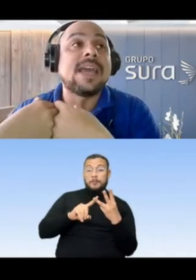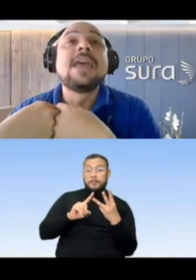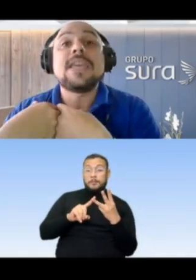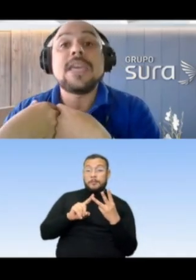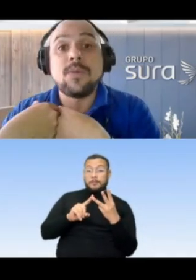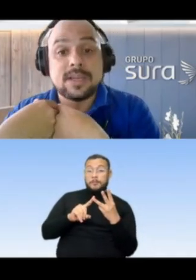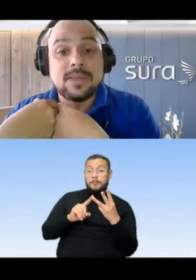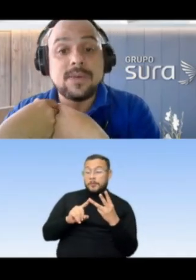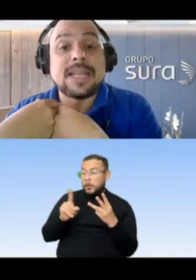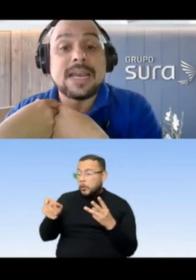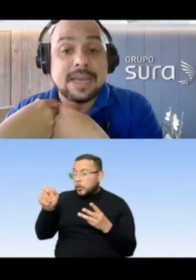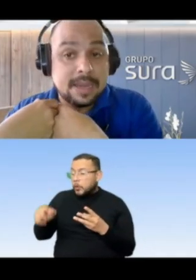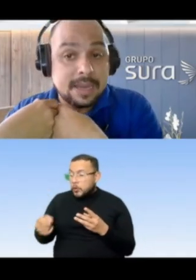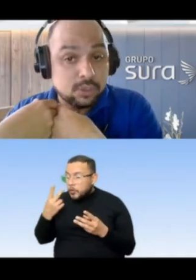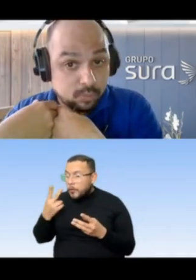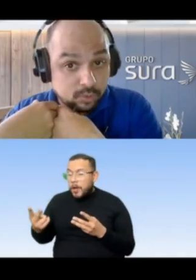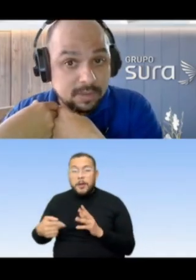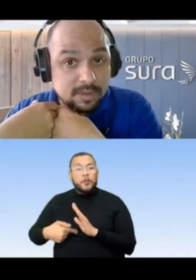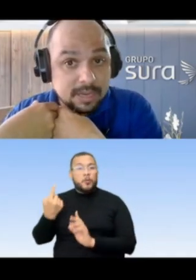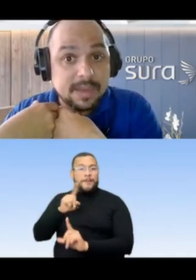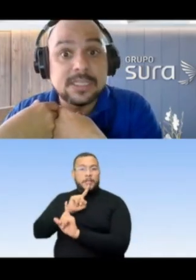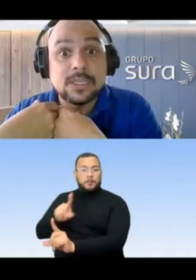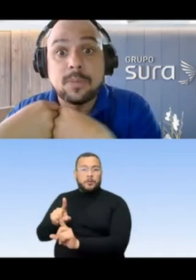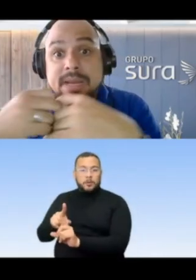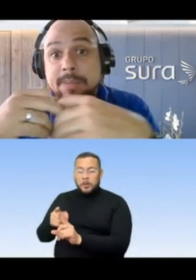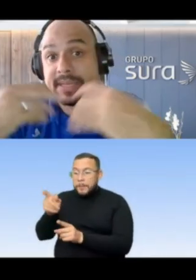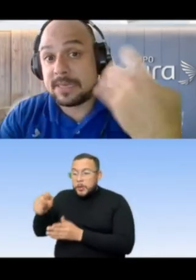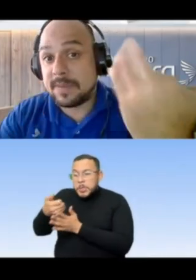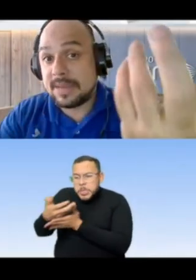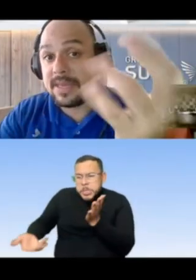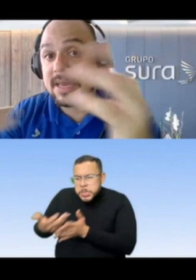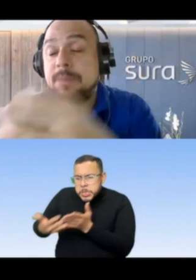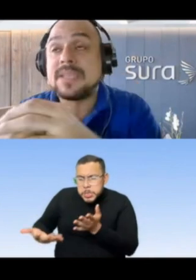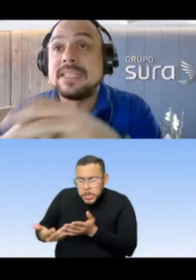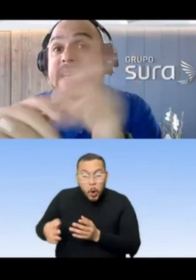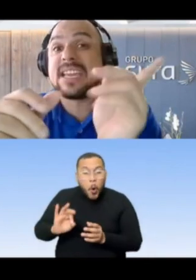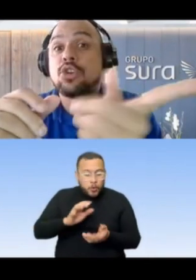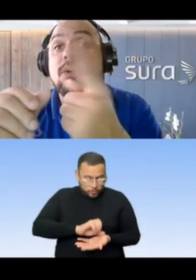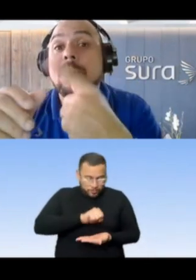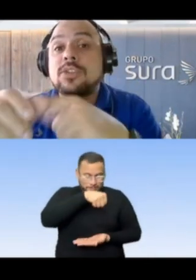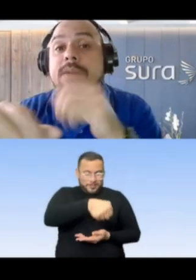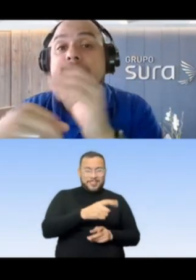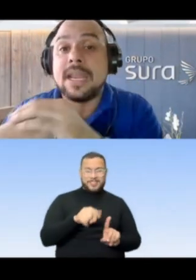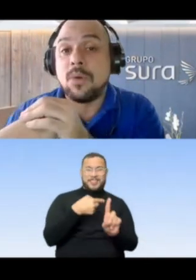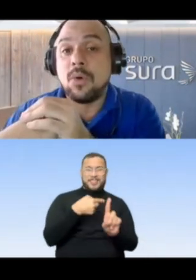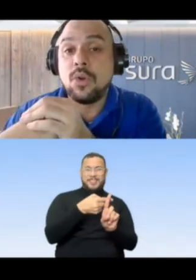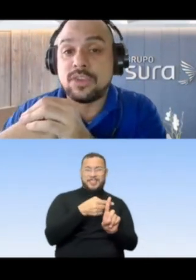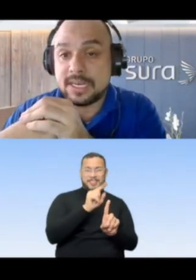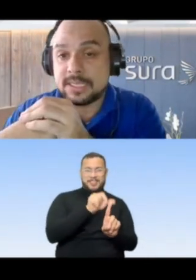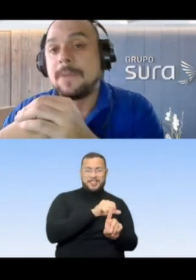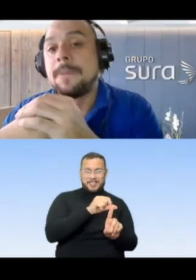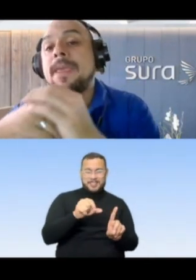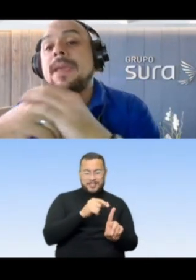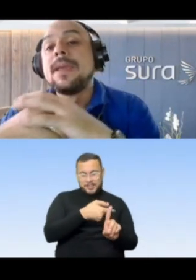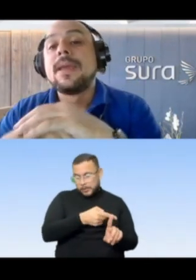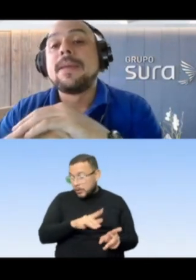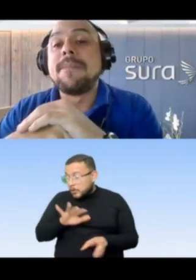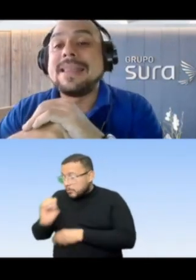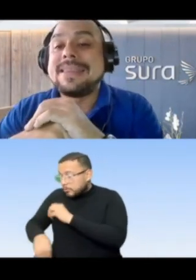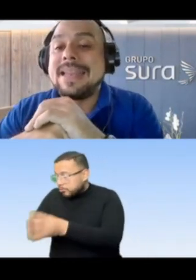de una hemorragia y voy a activar la cadena de soporte vital básico para preservar la vida del paciente, que eso lo vamos a ver en el módulo